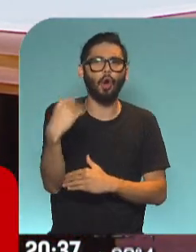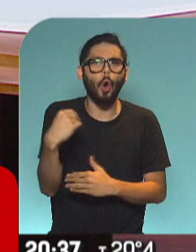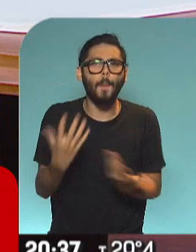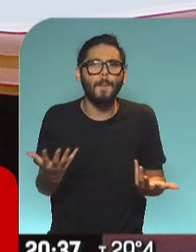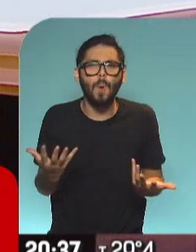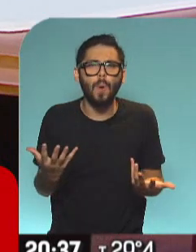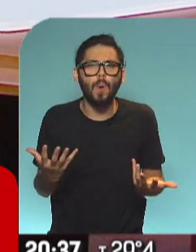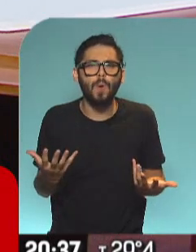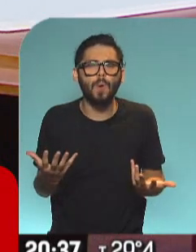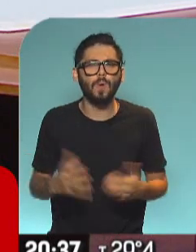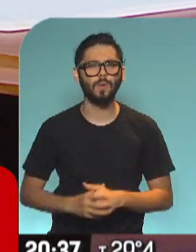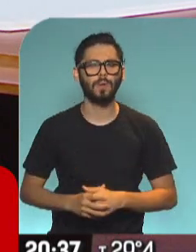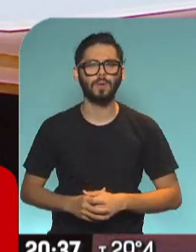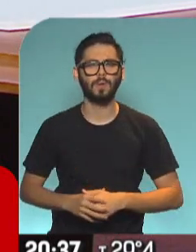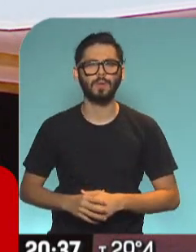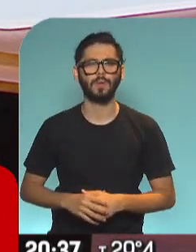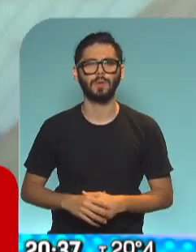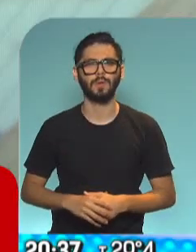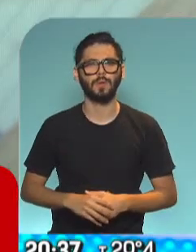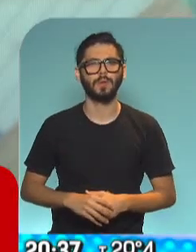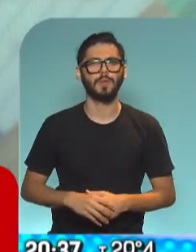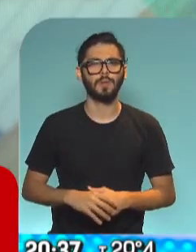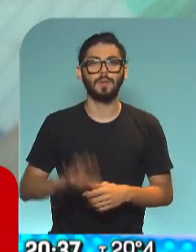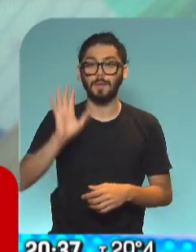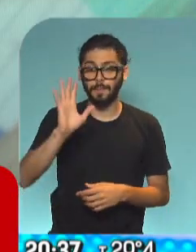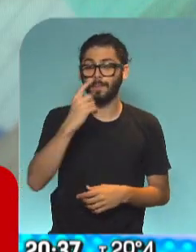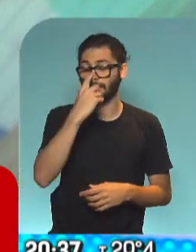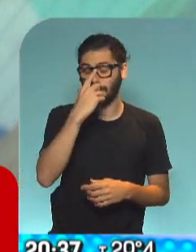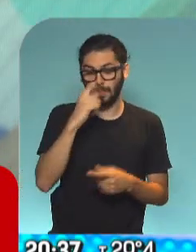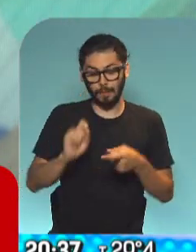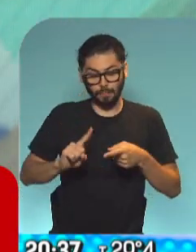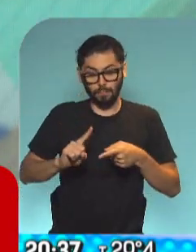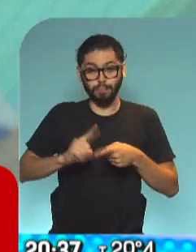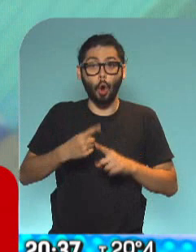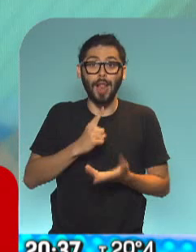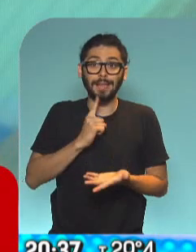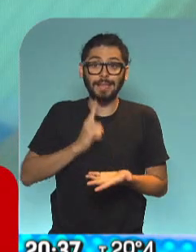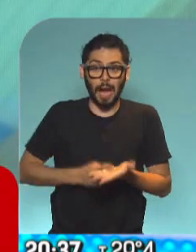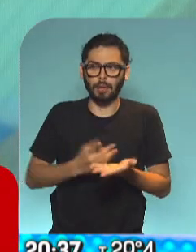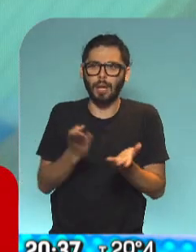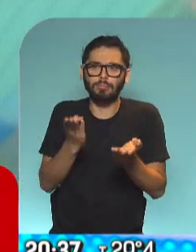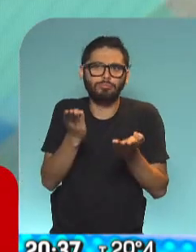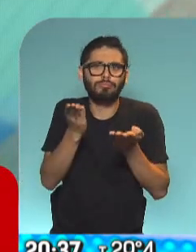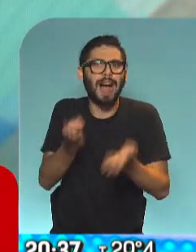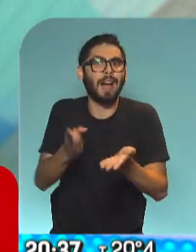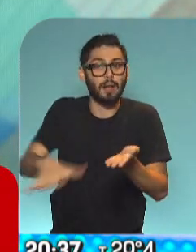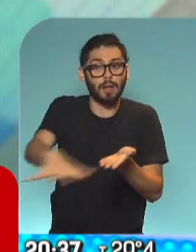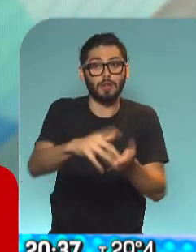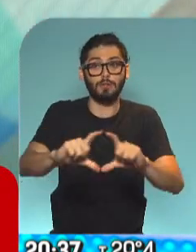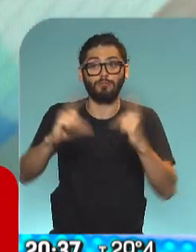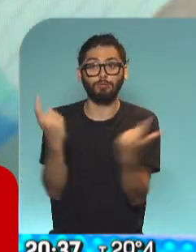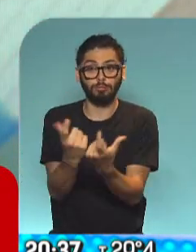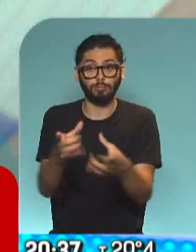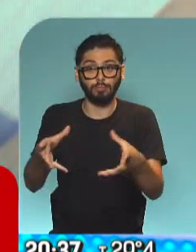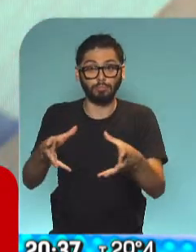ese paraguas? Bueno, primero las políticas de asistencia para acompañar a enorme cantidad de población de la Argentina